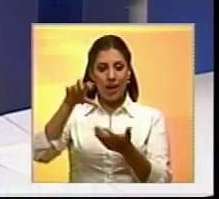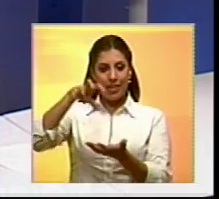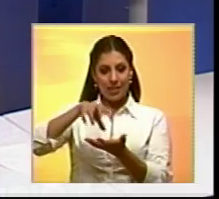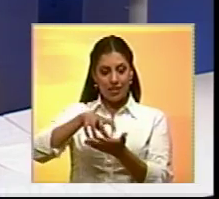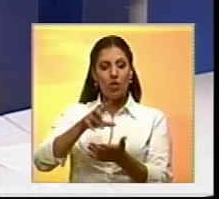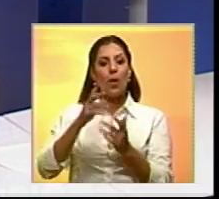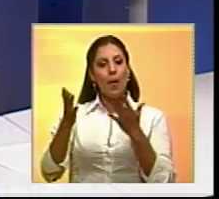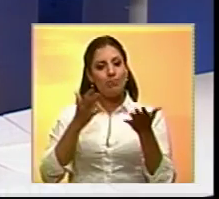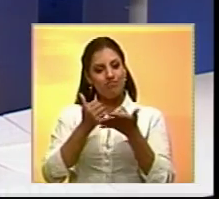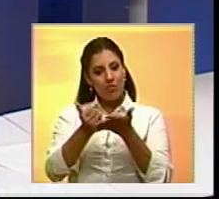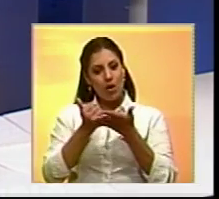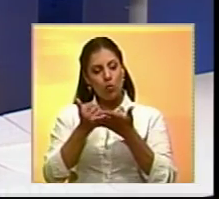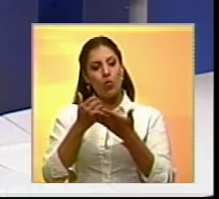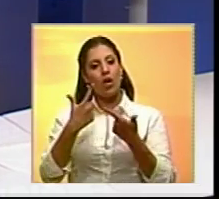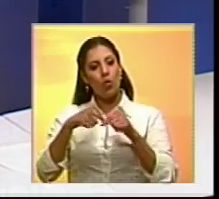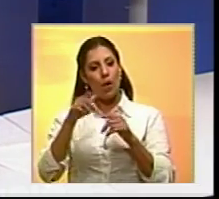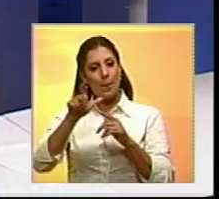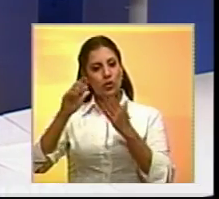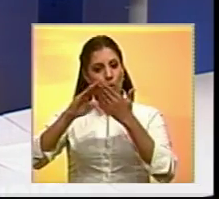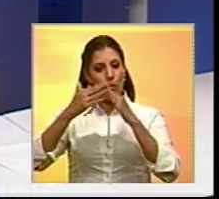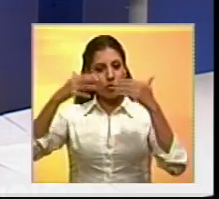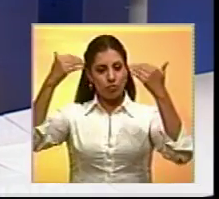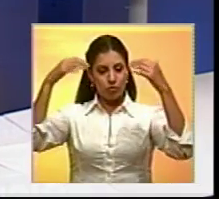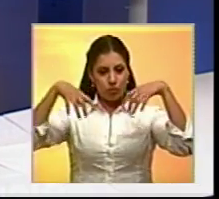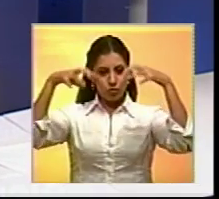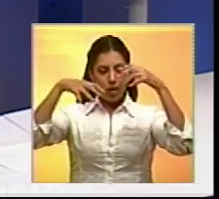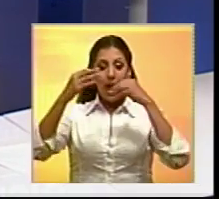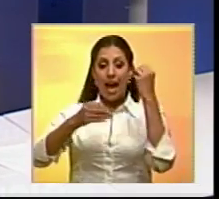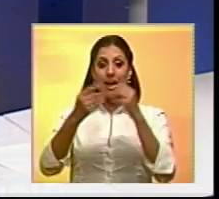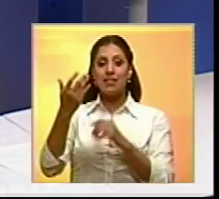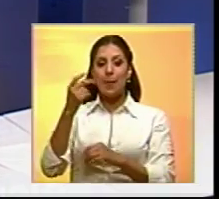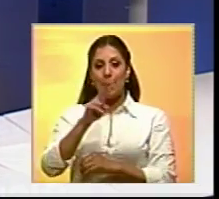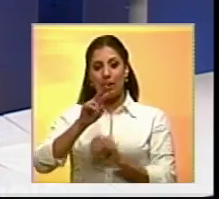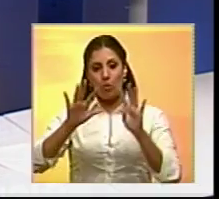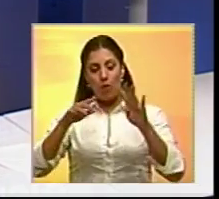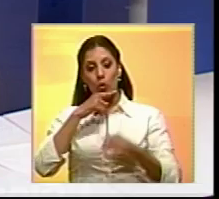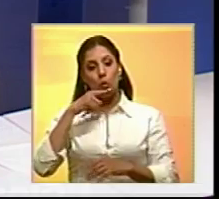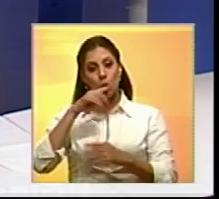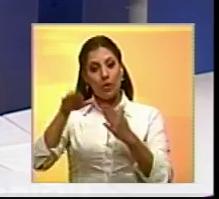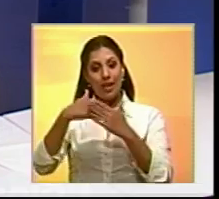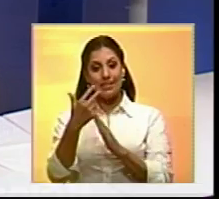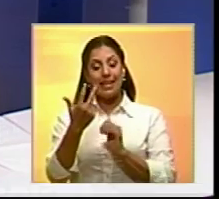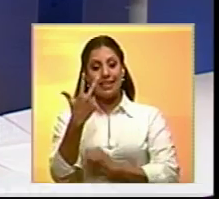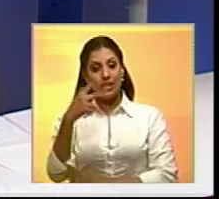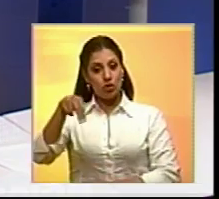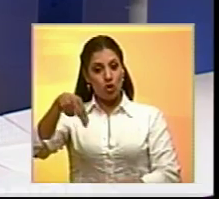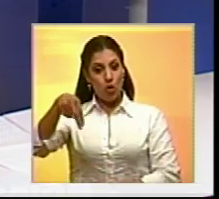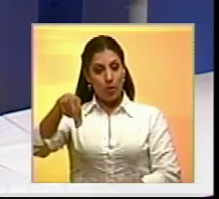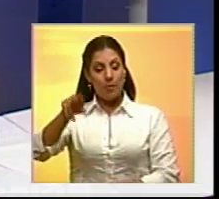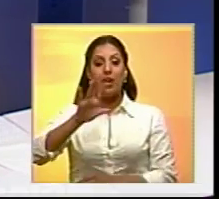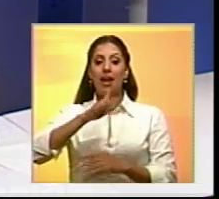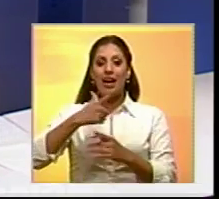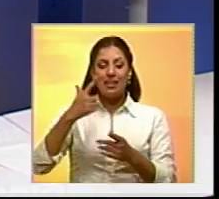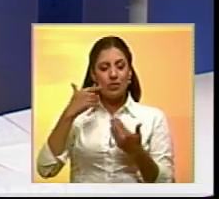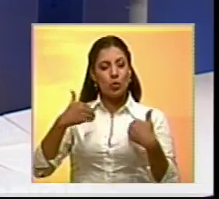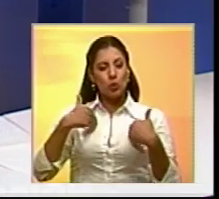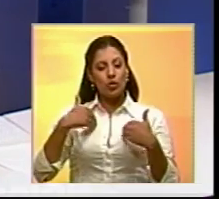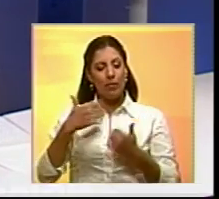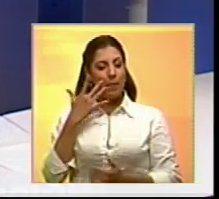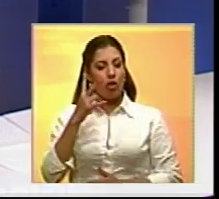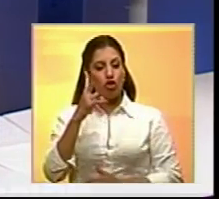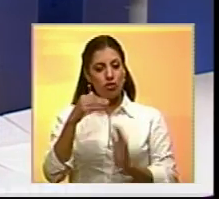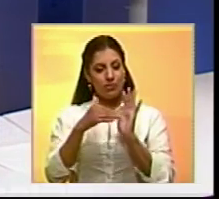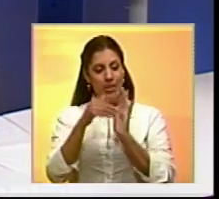regionales prestar ayuda a las comunidades afectadas por las lluvias ocurridas entre el 29 de octubre y el 3 de noviembre, donde se vieron afectadas más